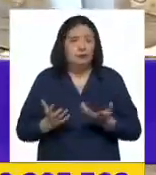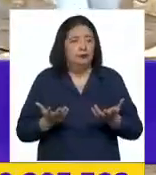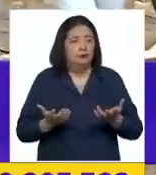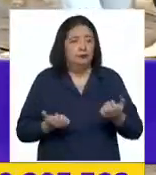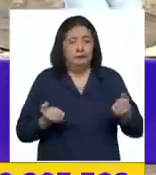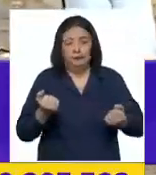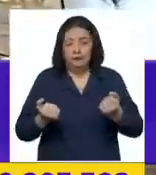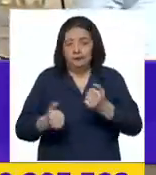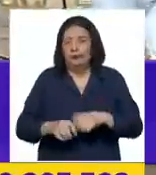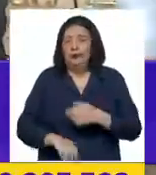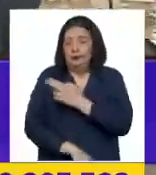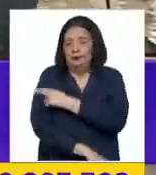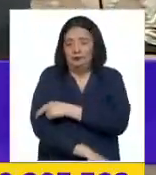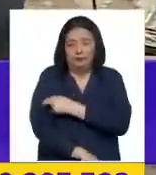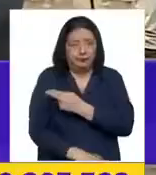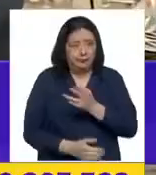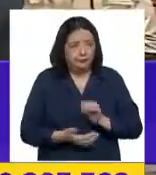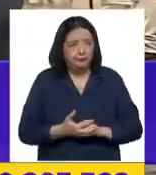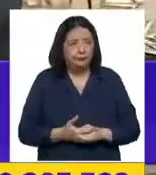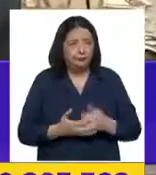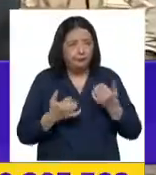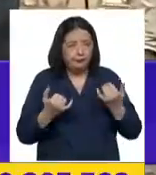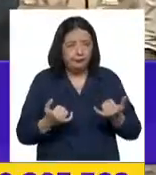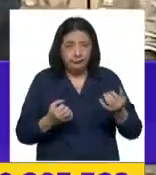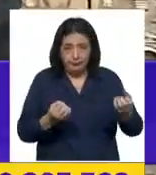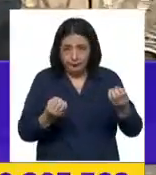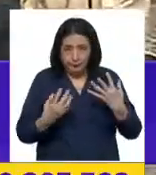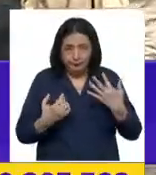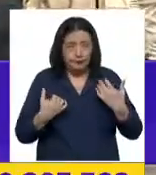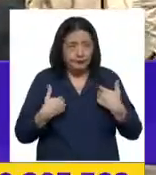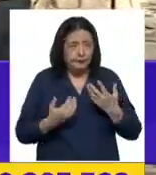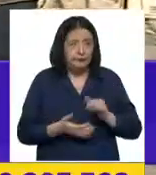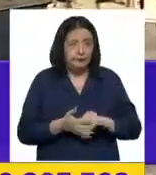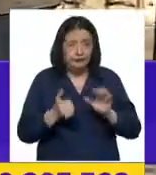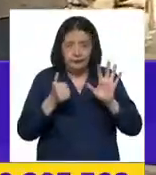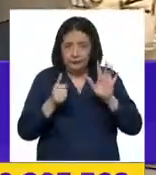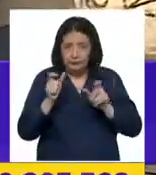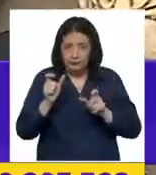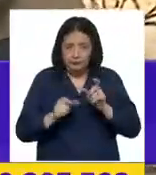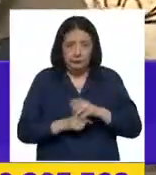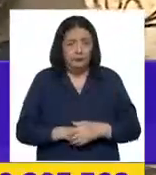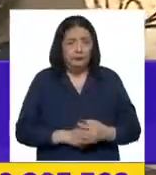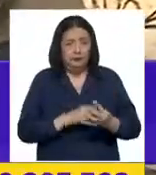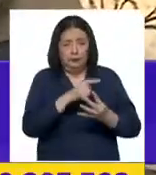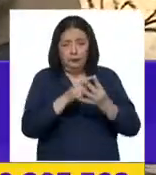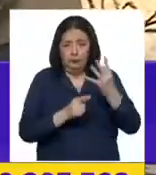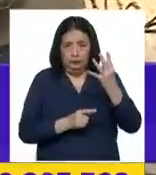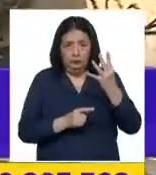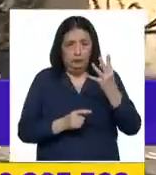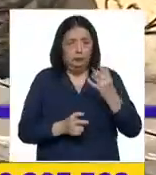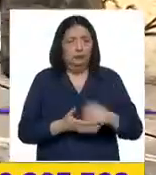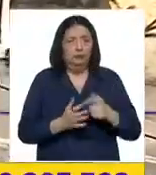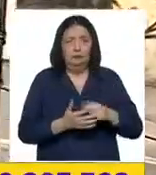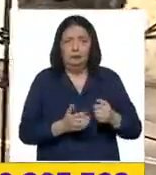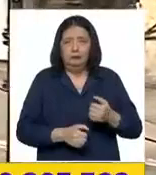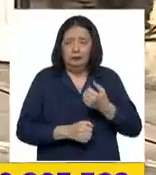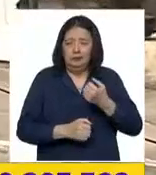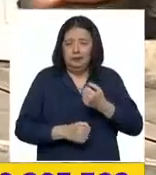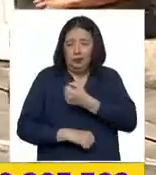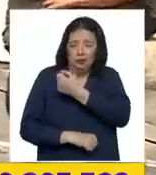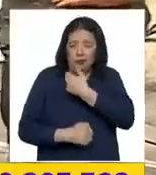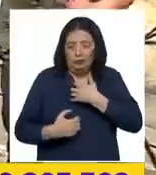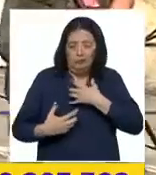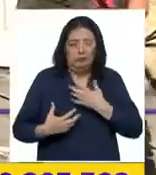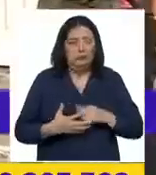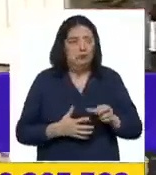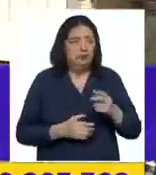Y hasta el momento, la información que cuento es que son 6. 4 de ellos muestran policontusos. Y